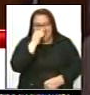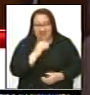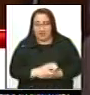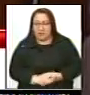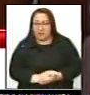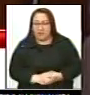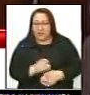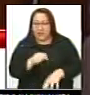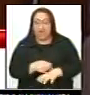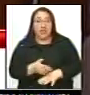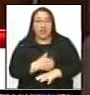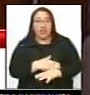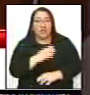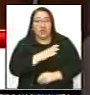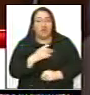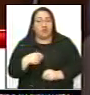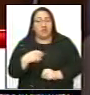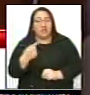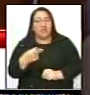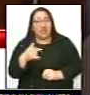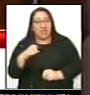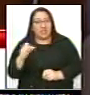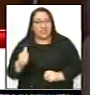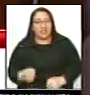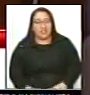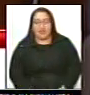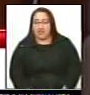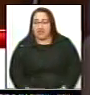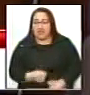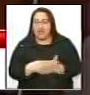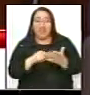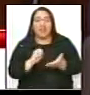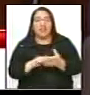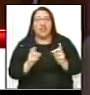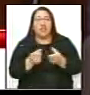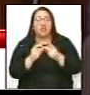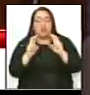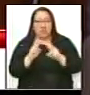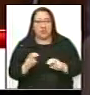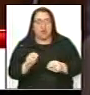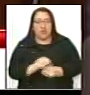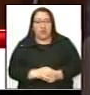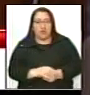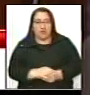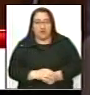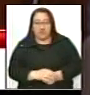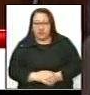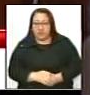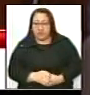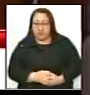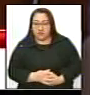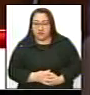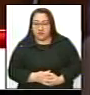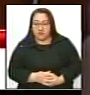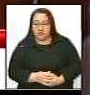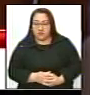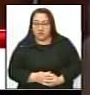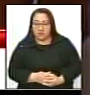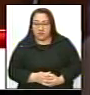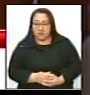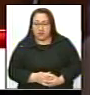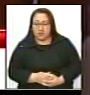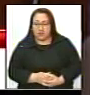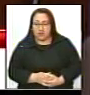de la época del gobierno de García, nada menos. ¿Qué dice la Comisión Investigadora de la Dictadura Sanitaria del Sur? ¿Qué